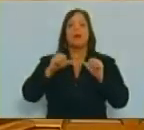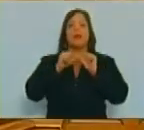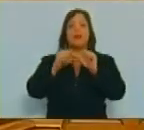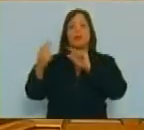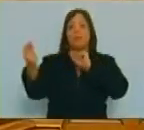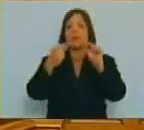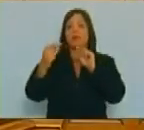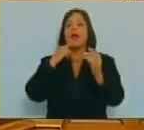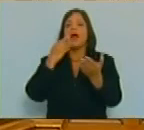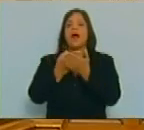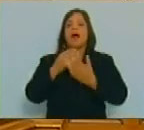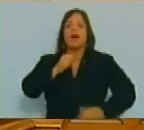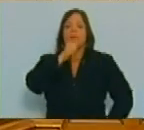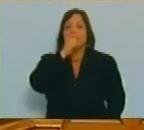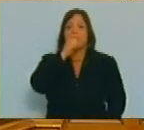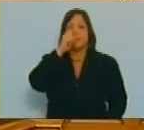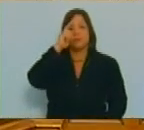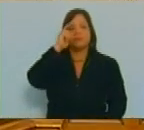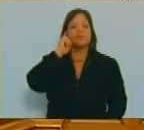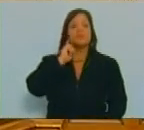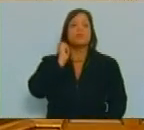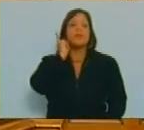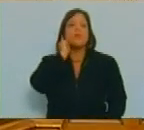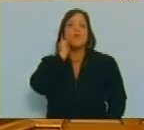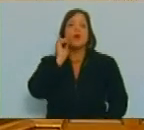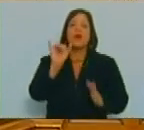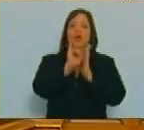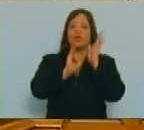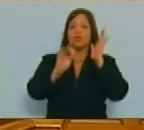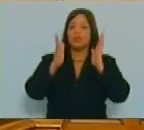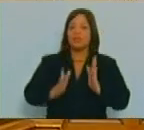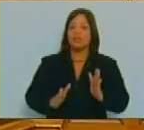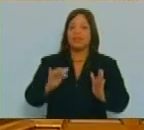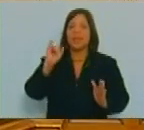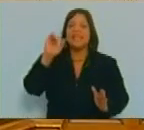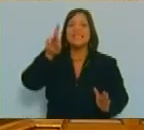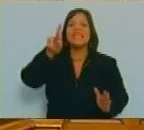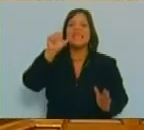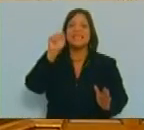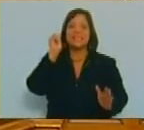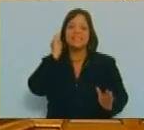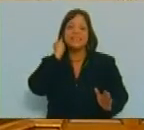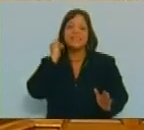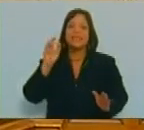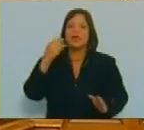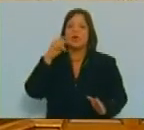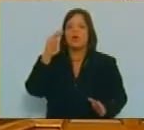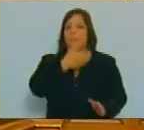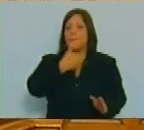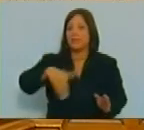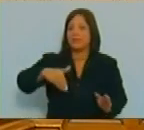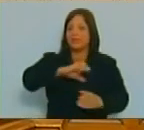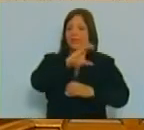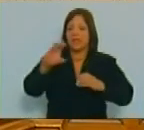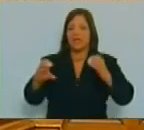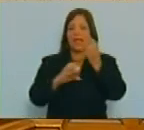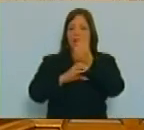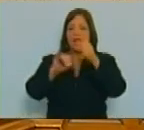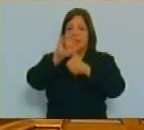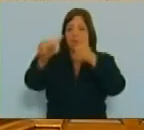quiero dar la palabra a la constituyente iris varela como vicepresidenta de la comisión